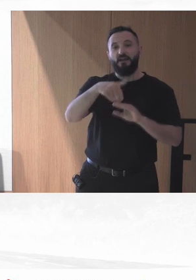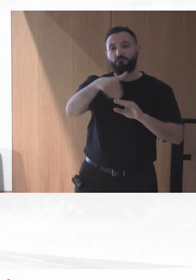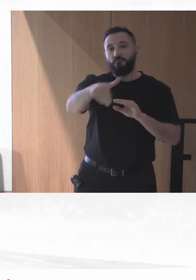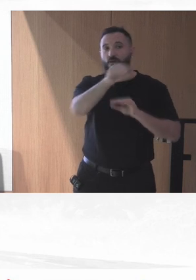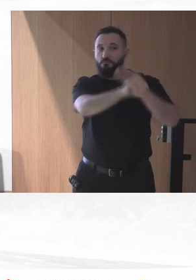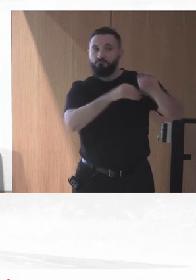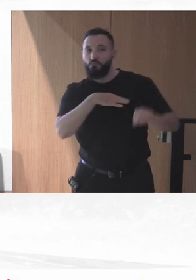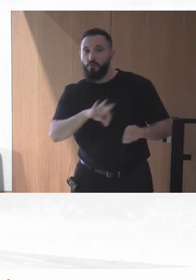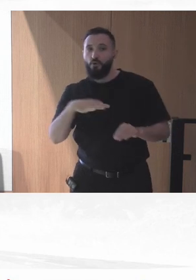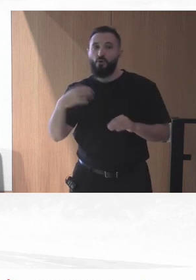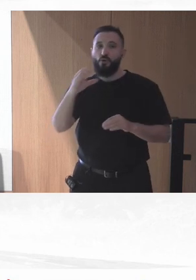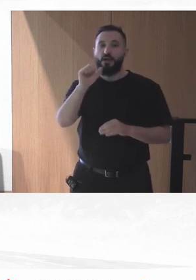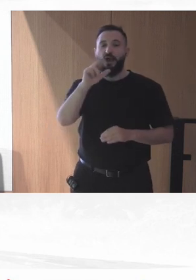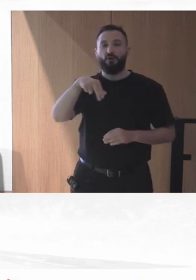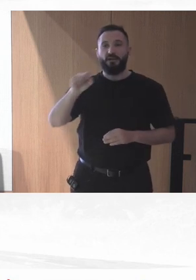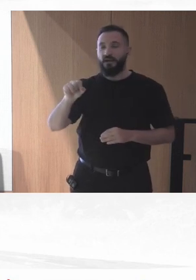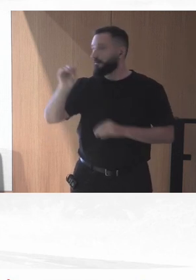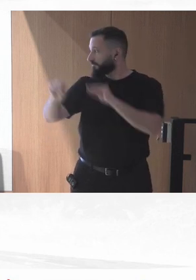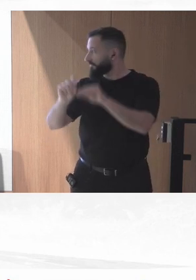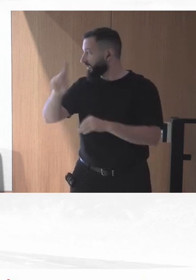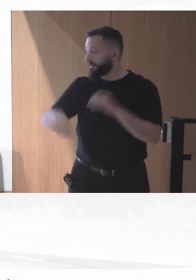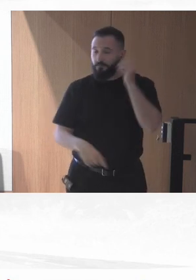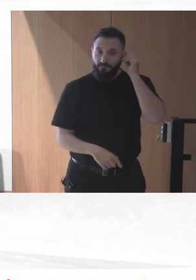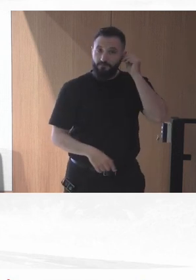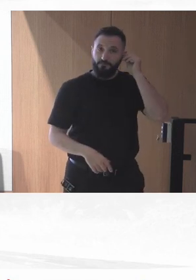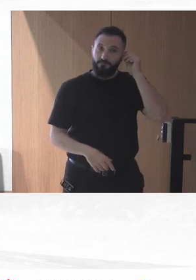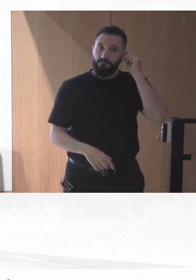Carolina. Gracias. Sí.